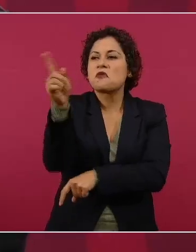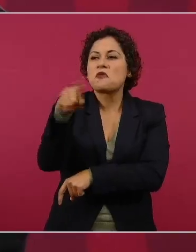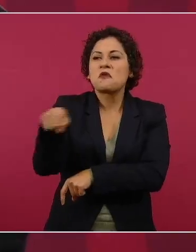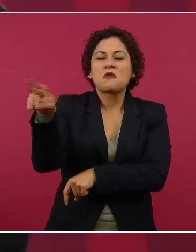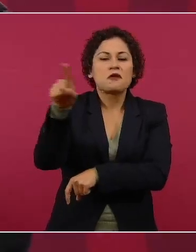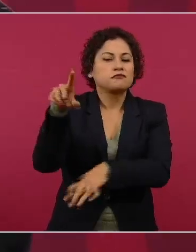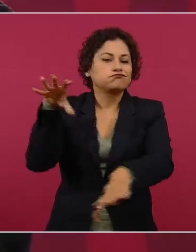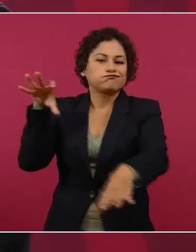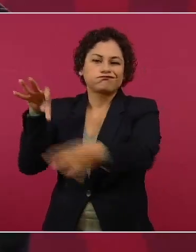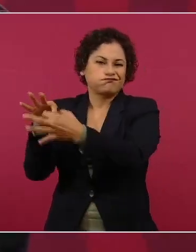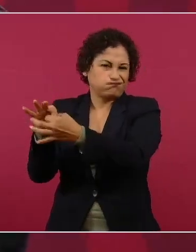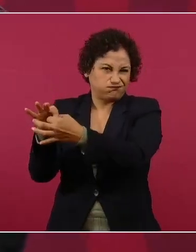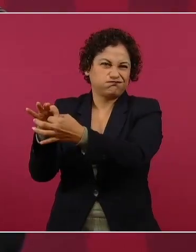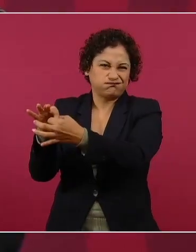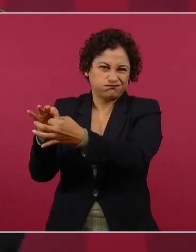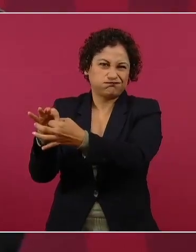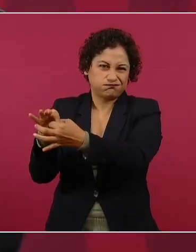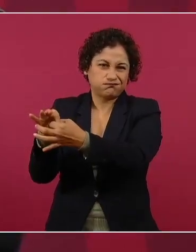a